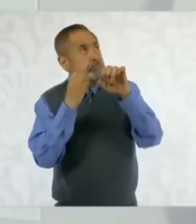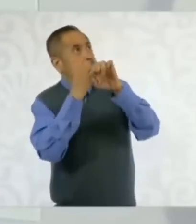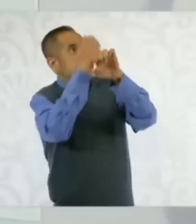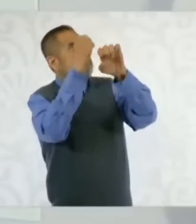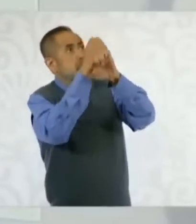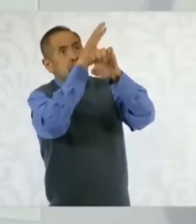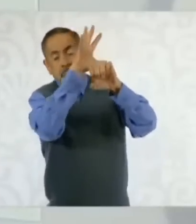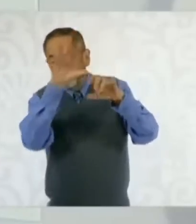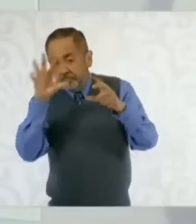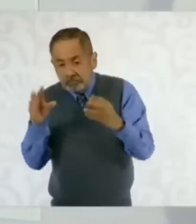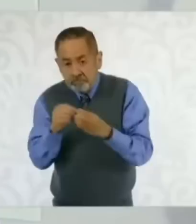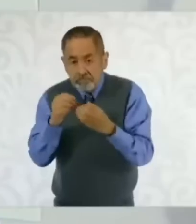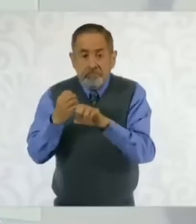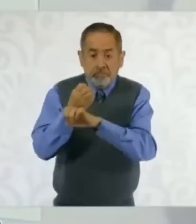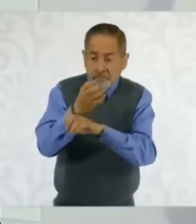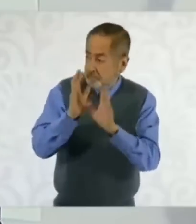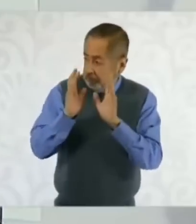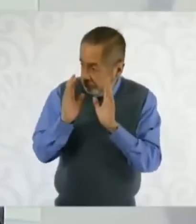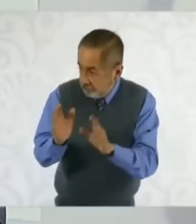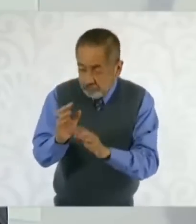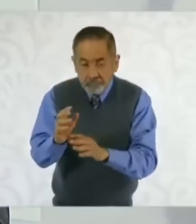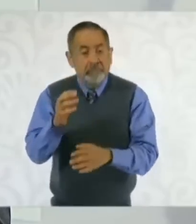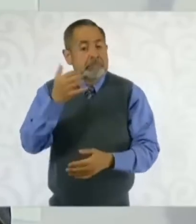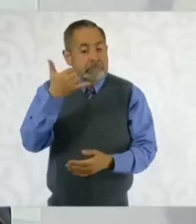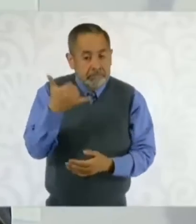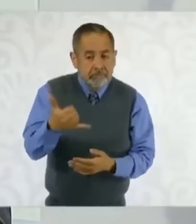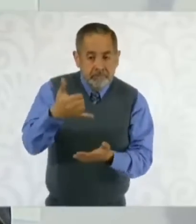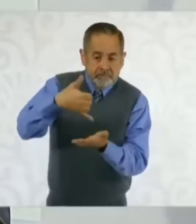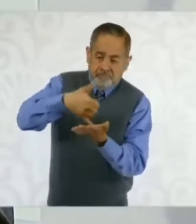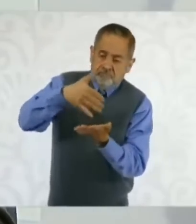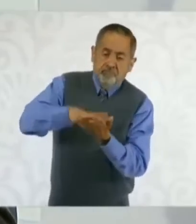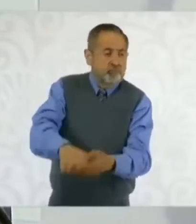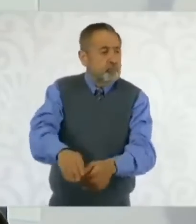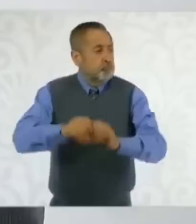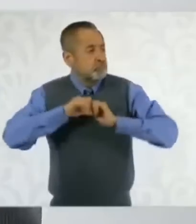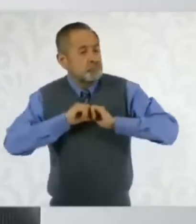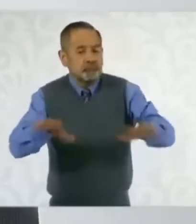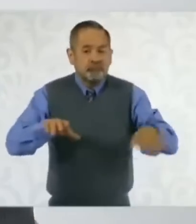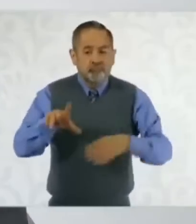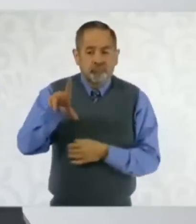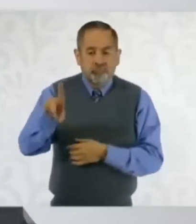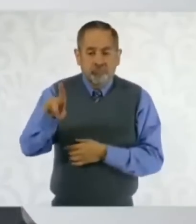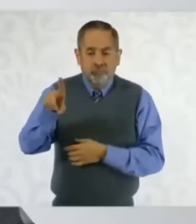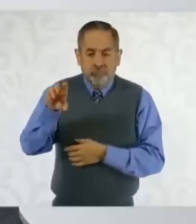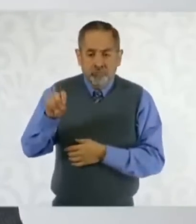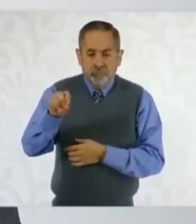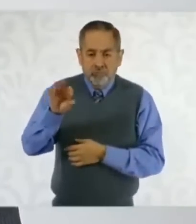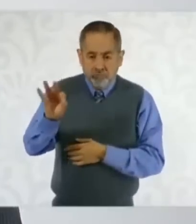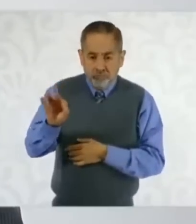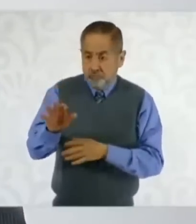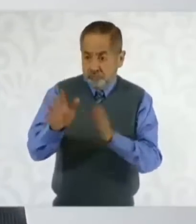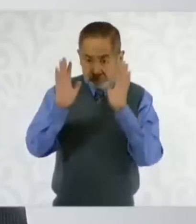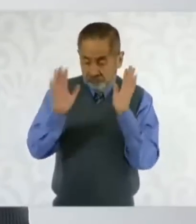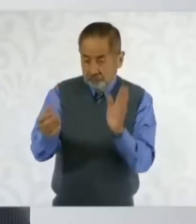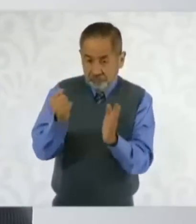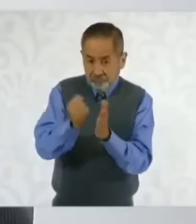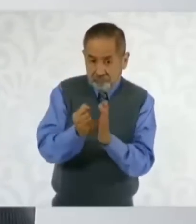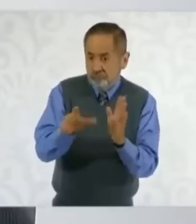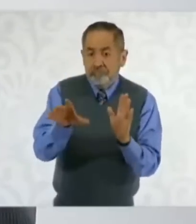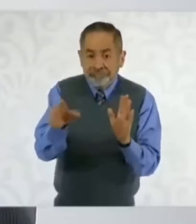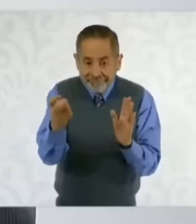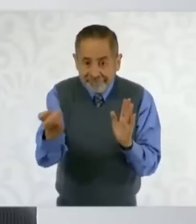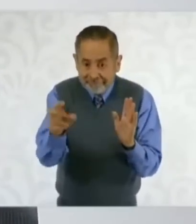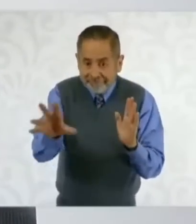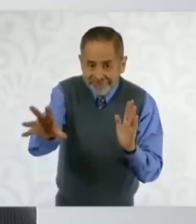publicación oficial a través del Diario Oficial de la Federación, estas pasan a formar parte